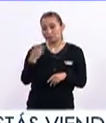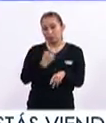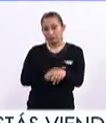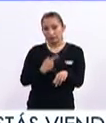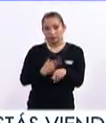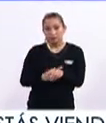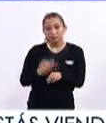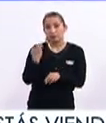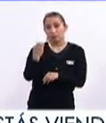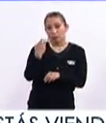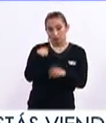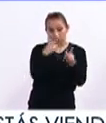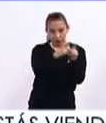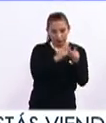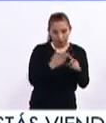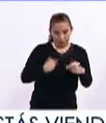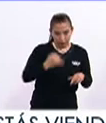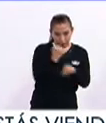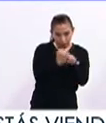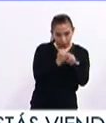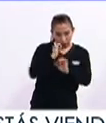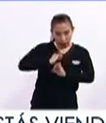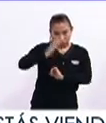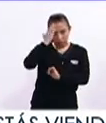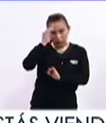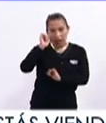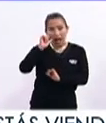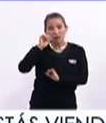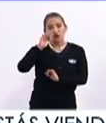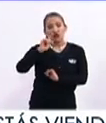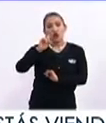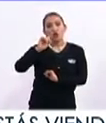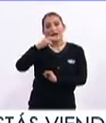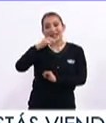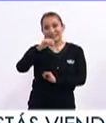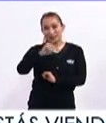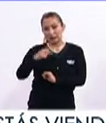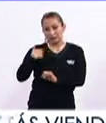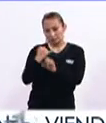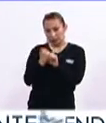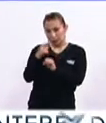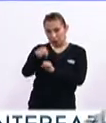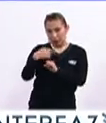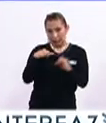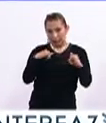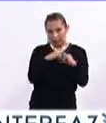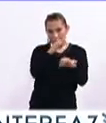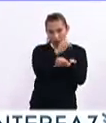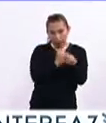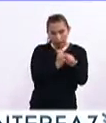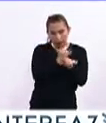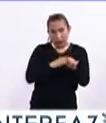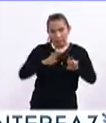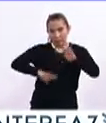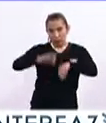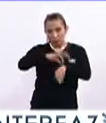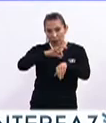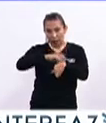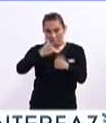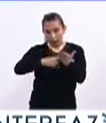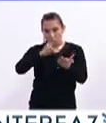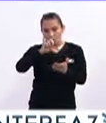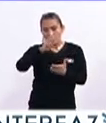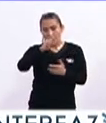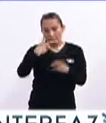enfermedad. Es por ello que un grupo de investigadores encabezados por Alfonso Dueñas González, investigador del Instituto de Investigaciones Biomédicas de la